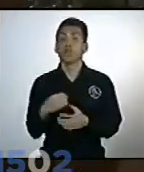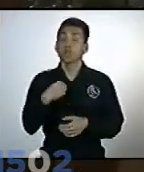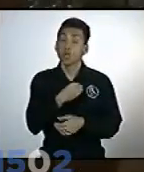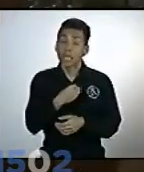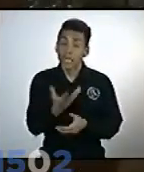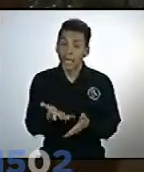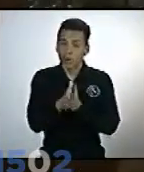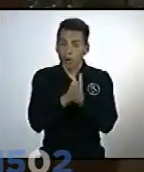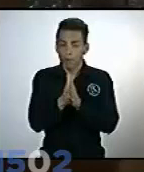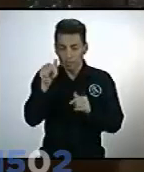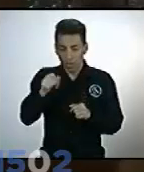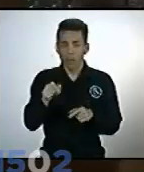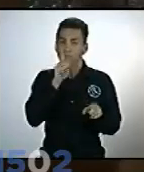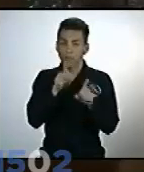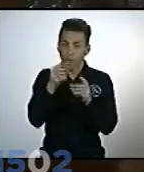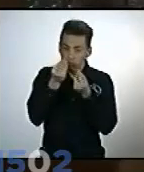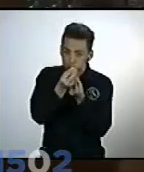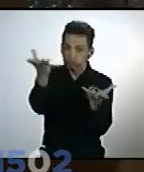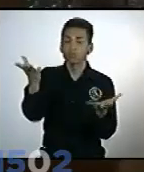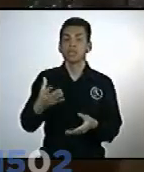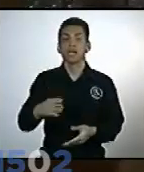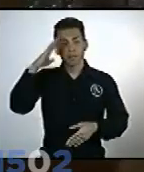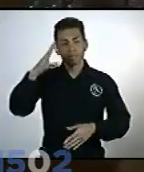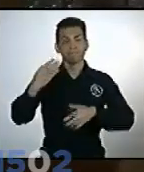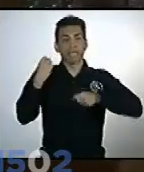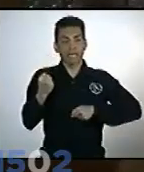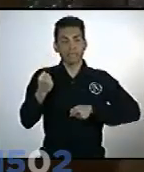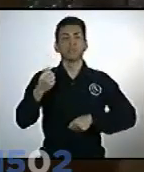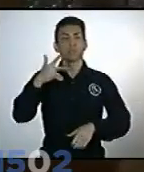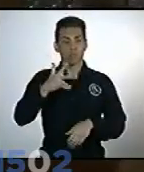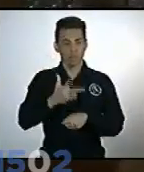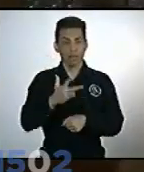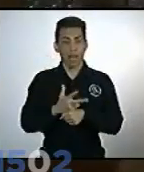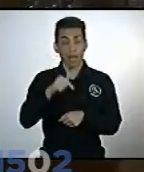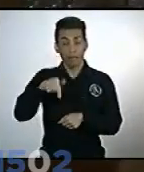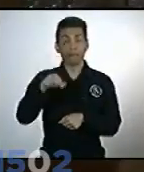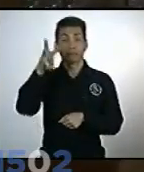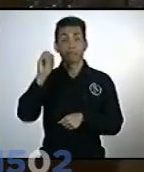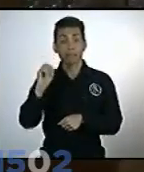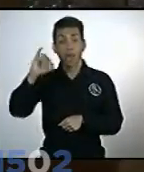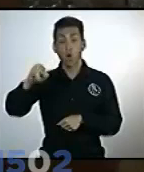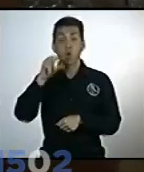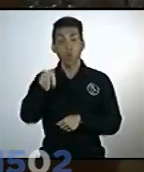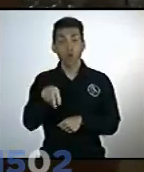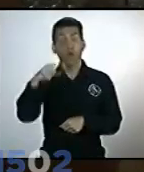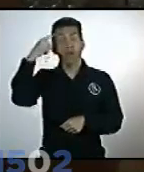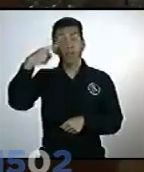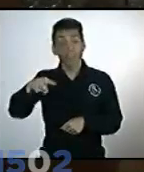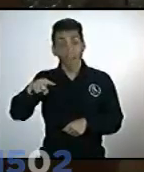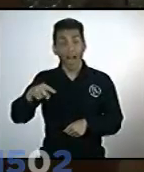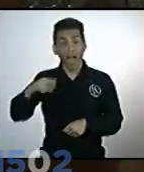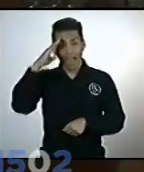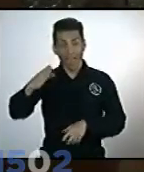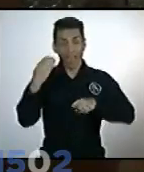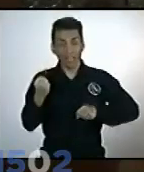aprovechar también para mandar un mensaje al Ejército de Guatemala, ya que este 30 de junio será un día del Ejército